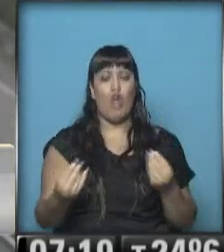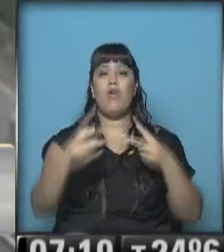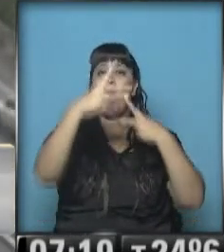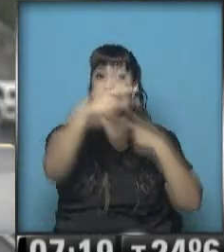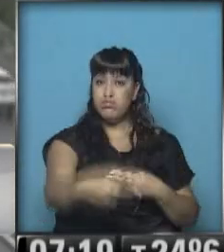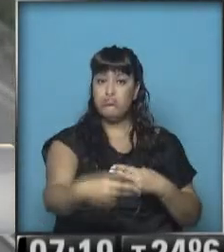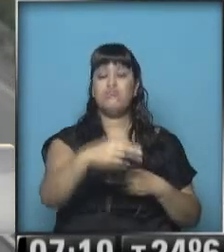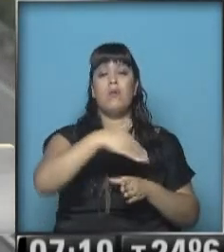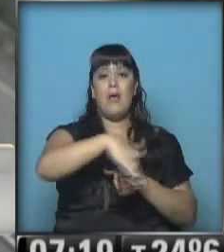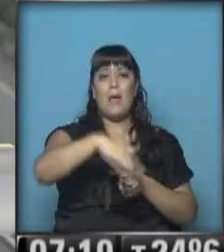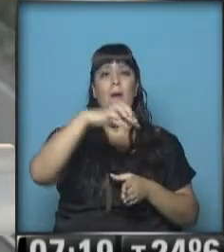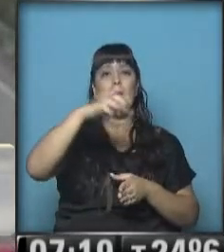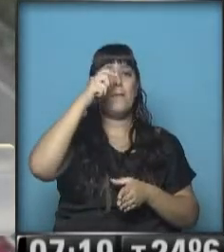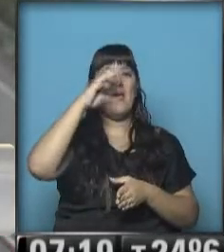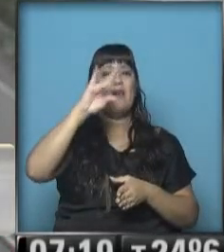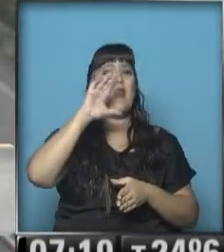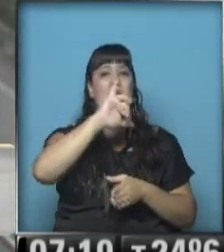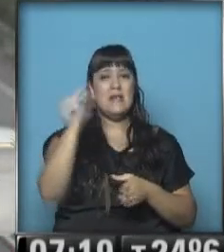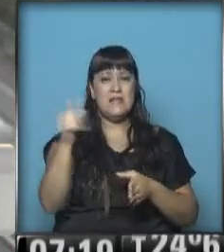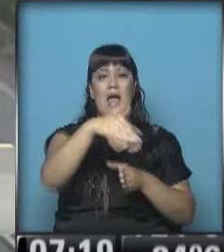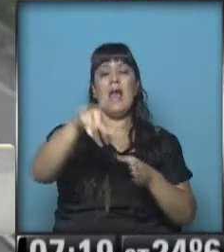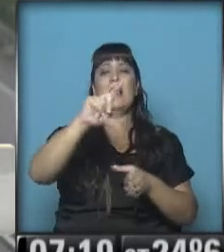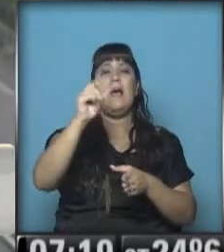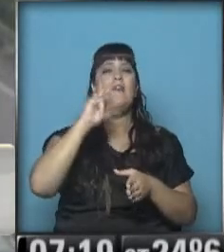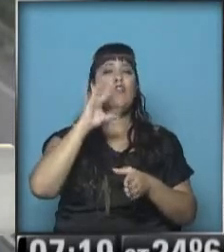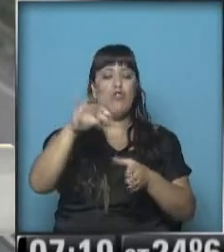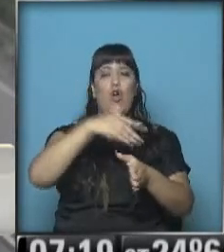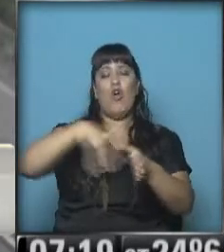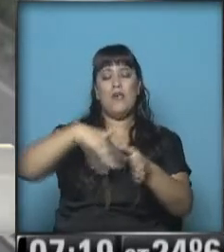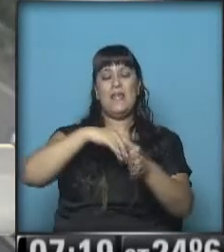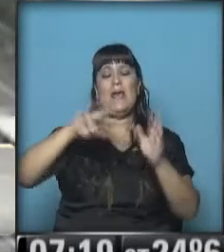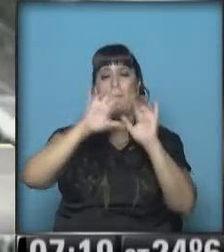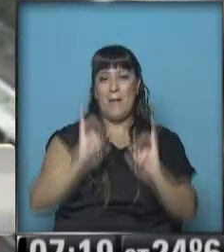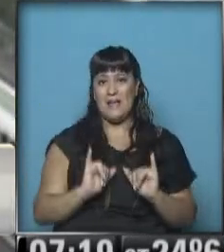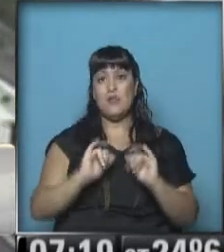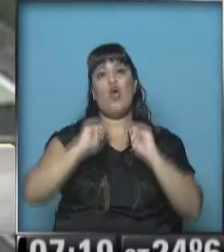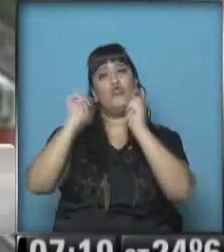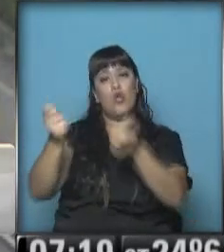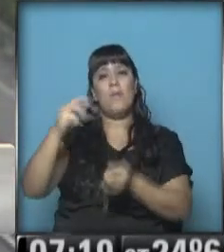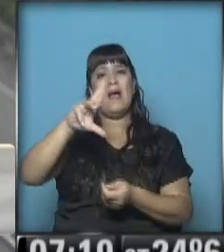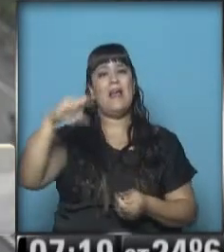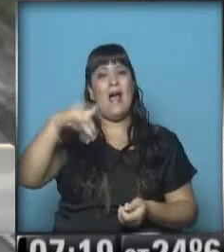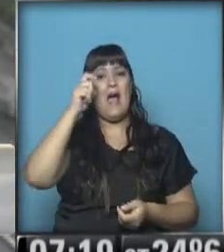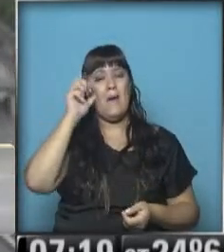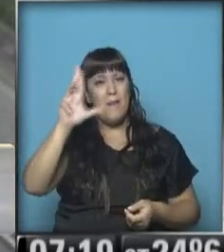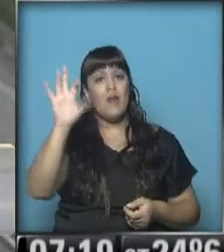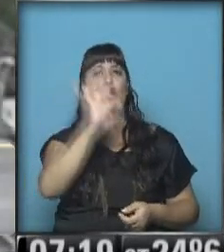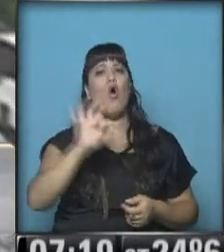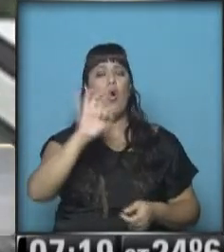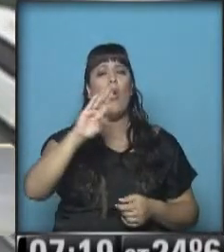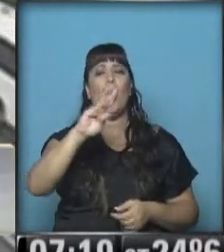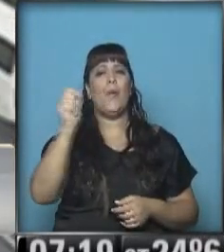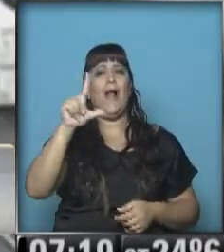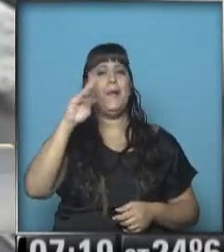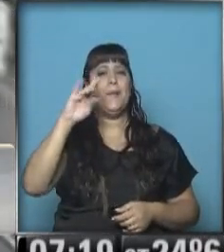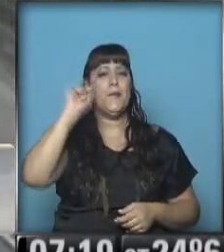totalmente la calle Manuela Pedraza entre Ciudad de la Paz y Cabildo. La alternativa es tomar Kramer o bien Ricardo Balbín,